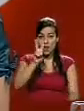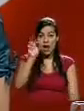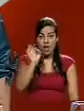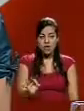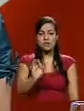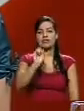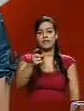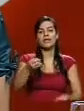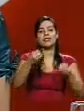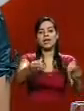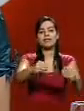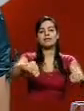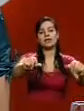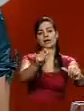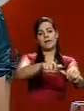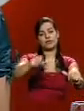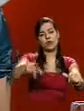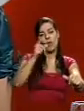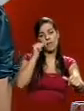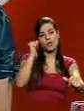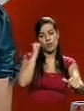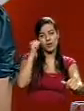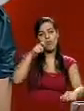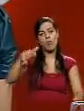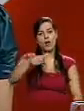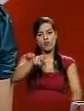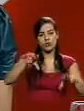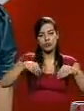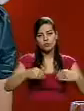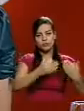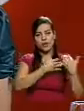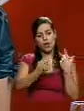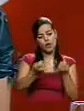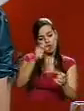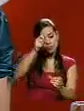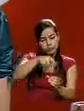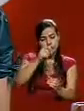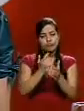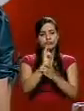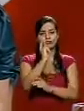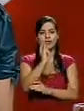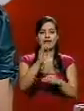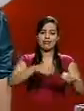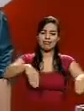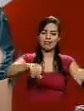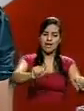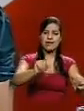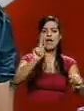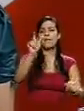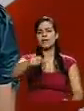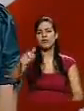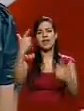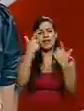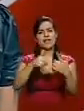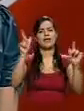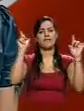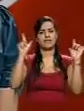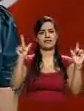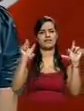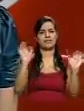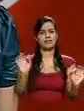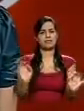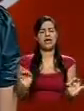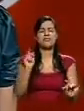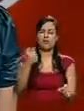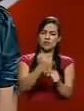manos de los hombres y de las mujeres de nuestro pueblo, que tengamos tierra y hombres libres, tierra y mujeres libres. Nosotros